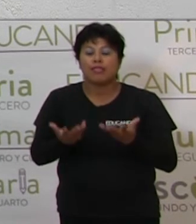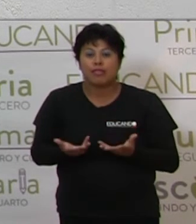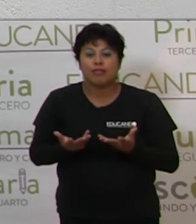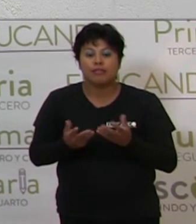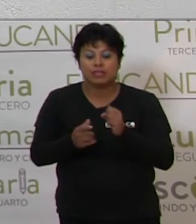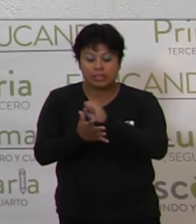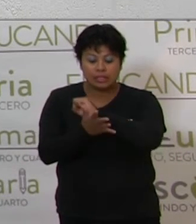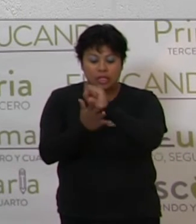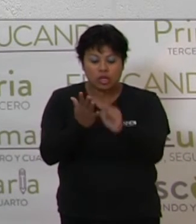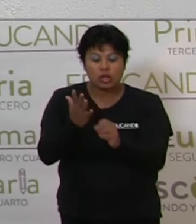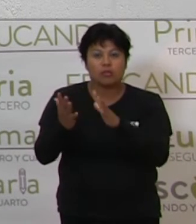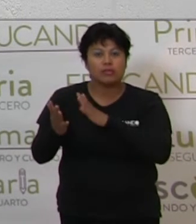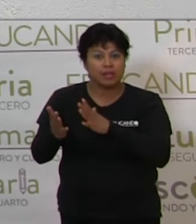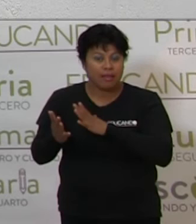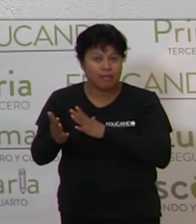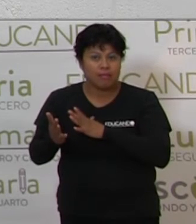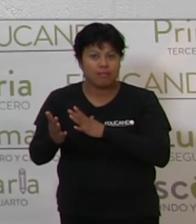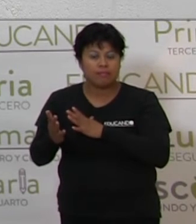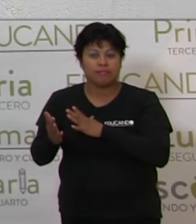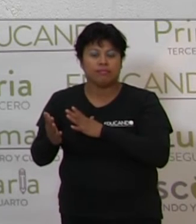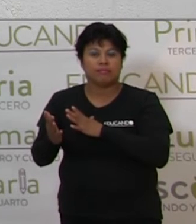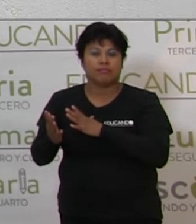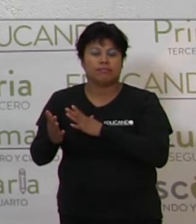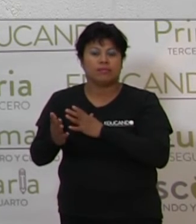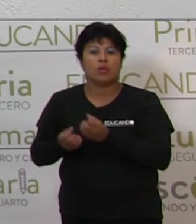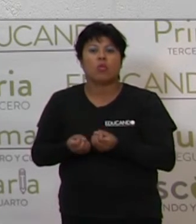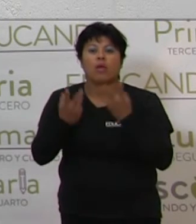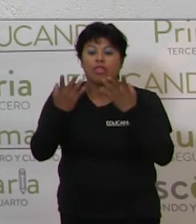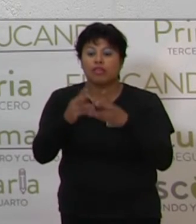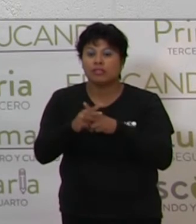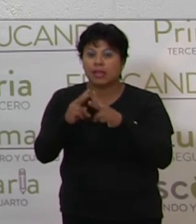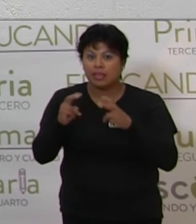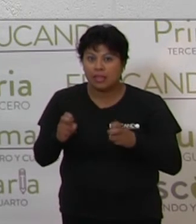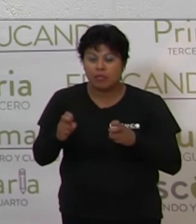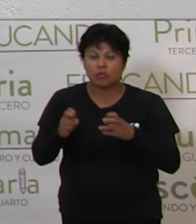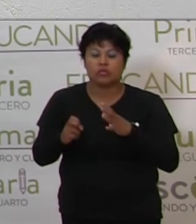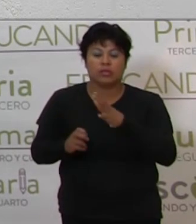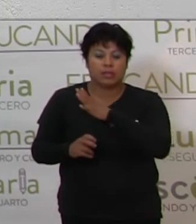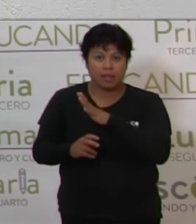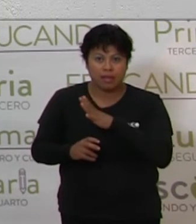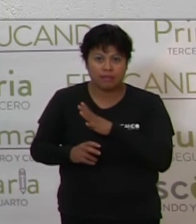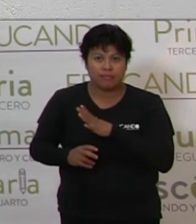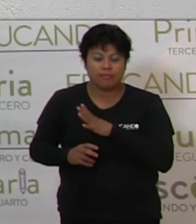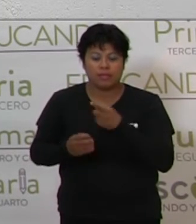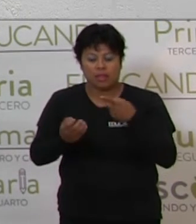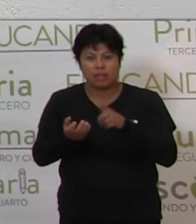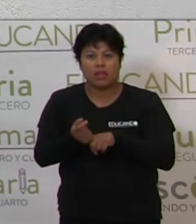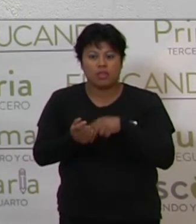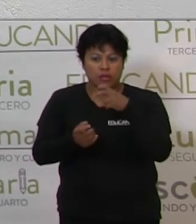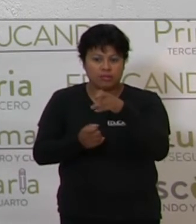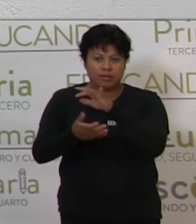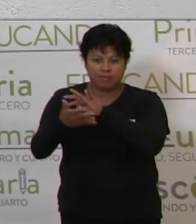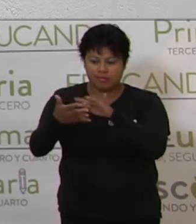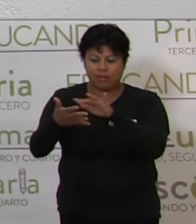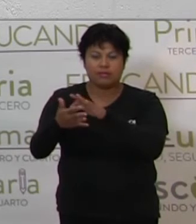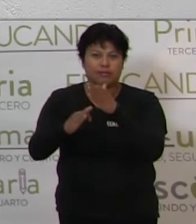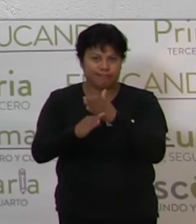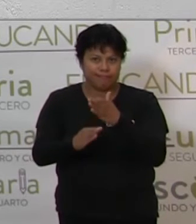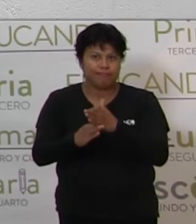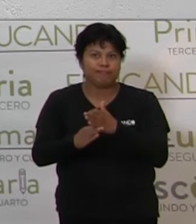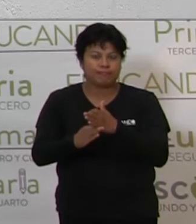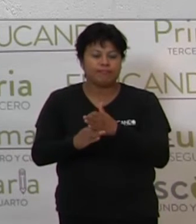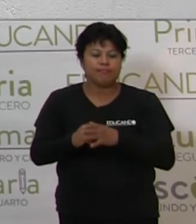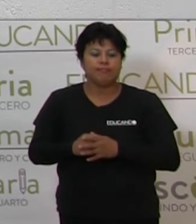¿Cuántos sinónimos encontraron? ¿Cuántos adjetivos calificativos encontraron en el siguiente texto?